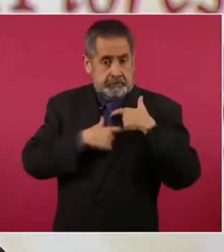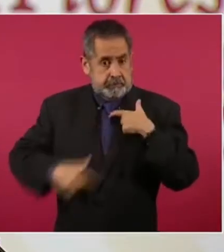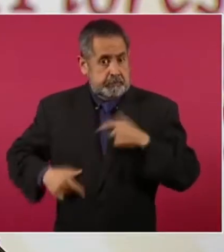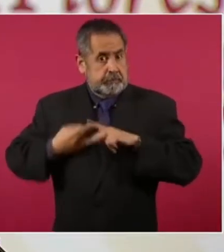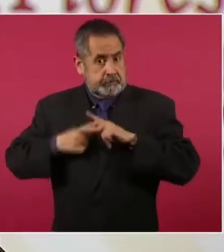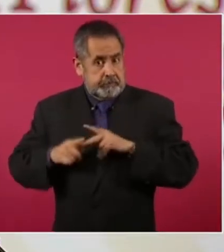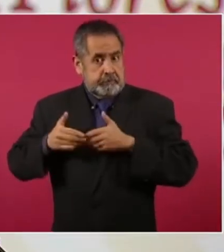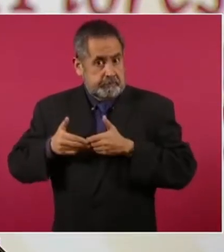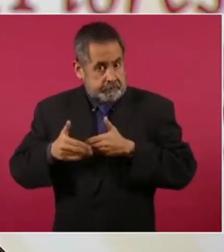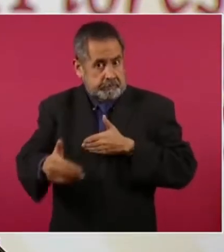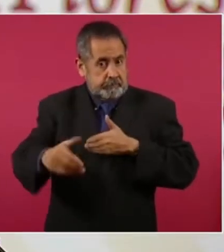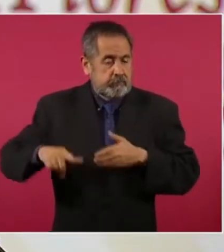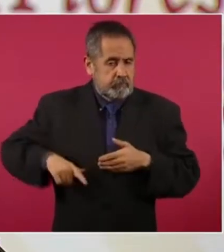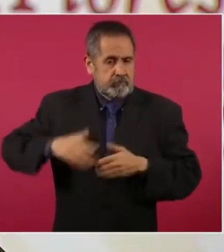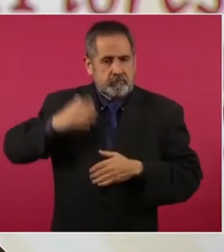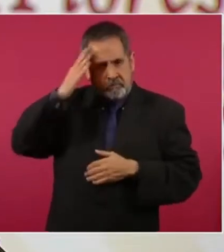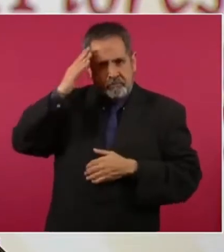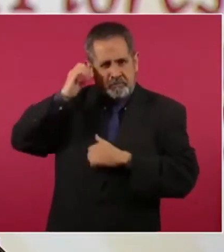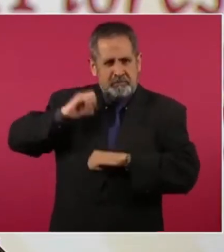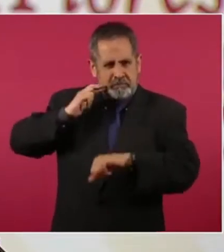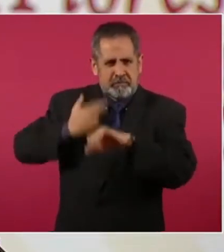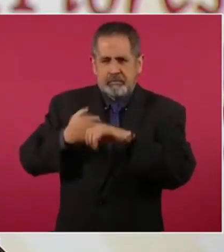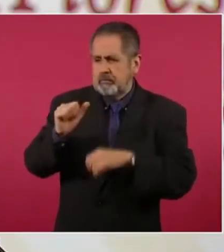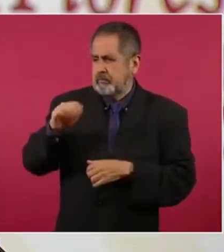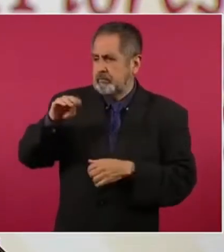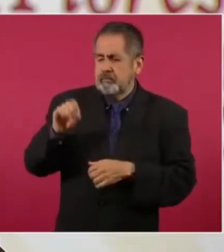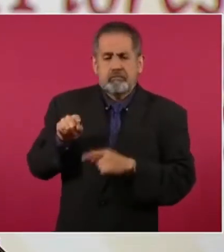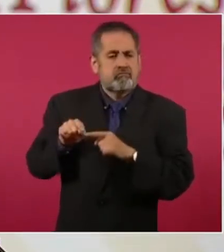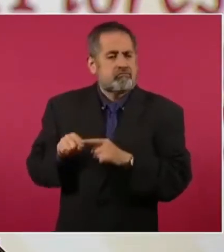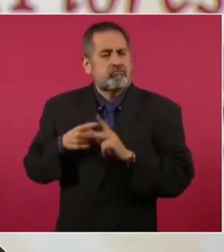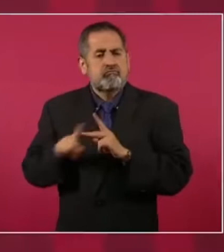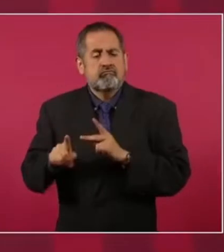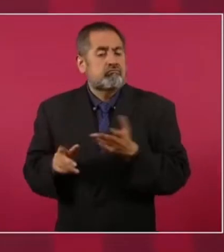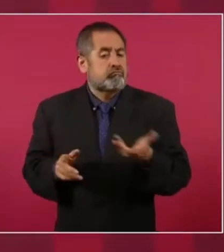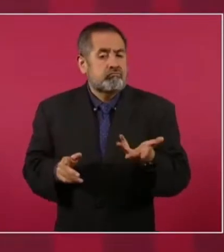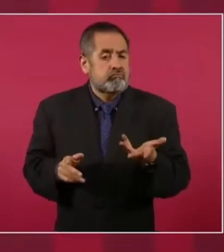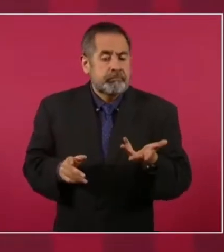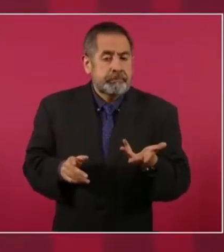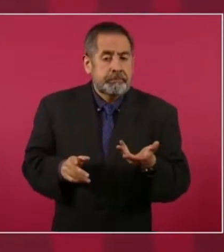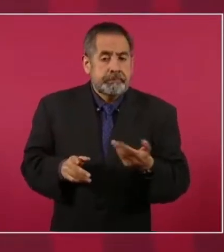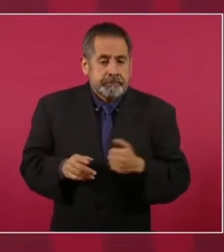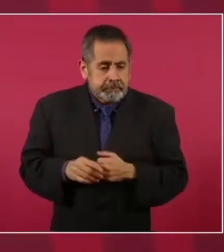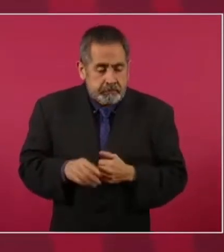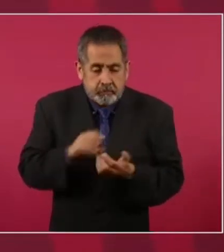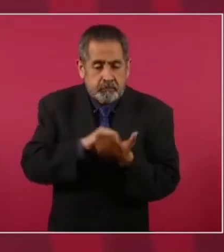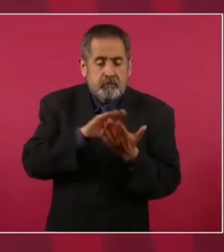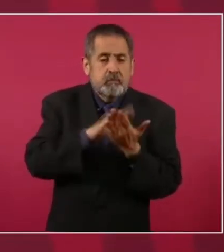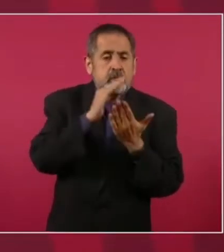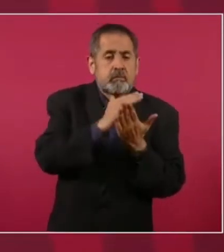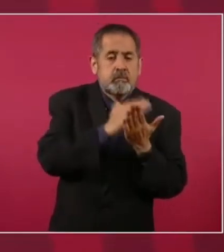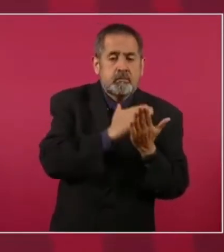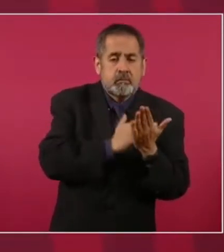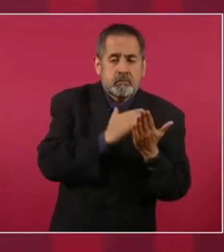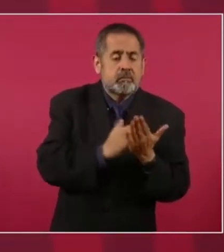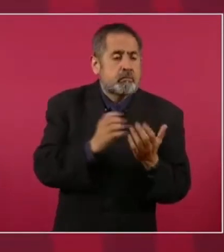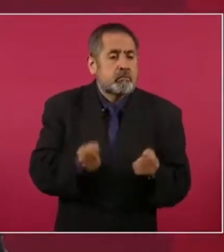gestión, encabezado por el presidente López Obrador, había ya el registro o la referencia de